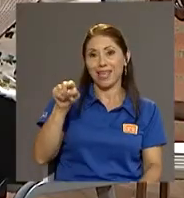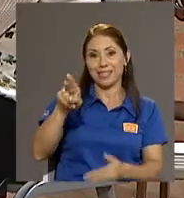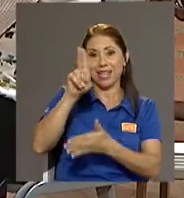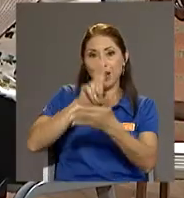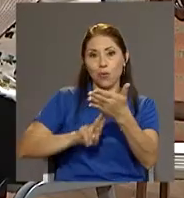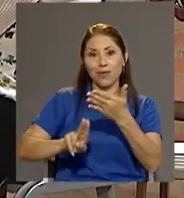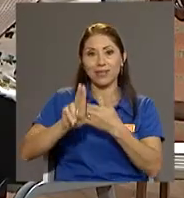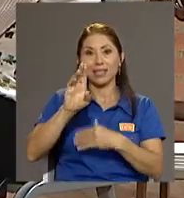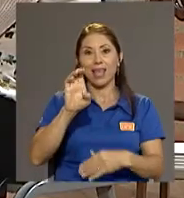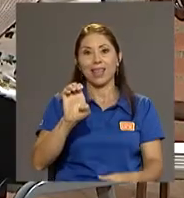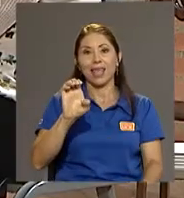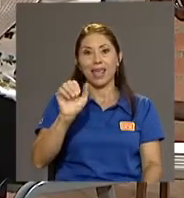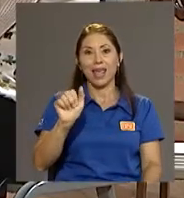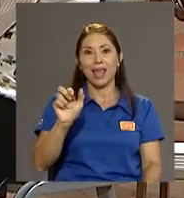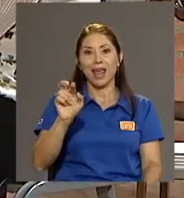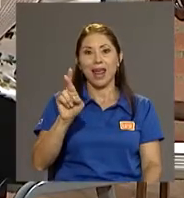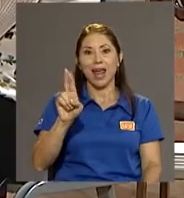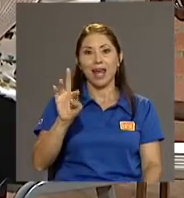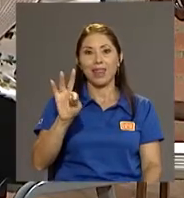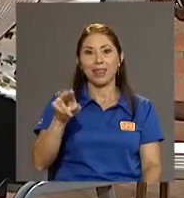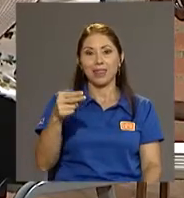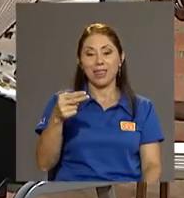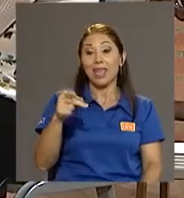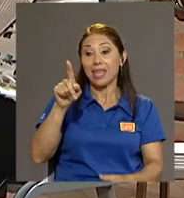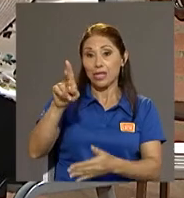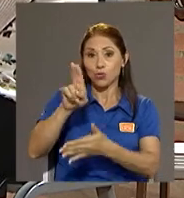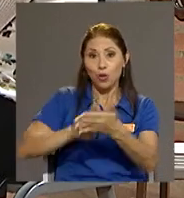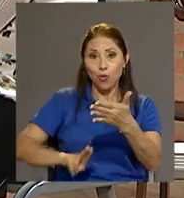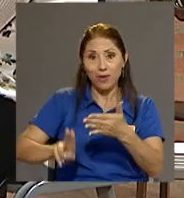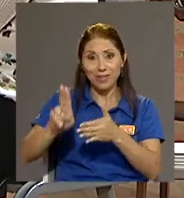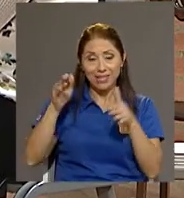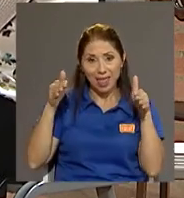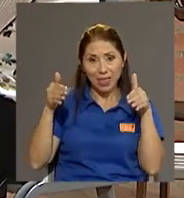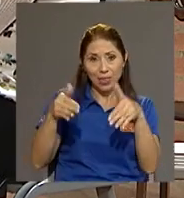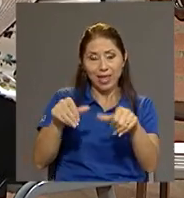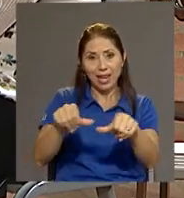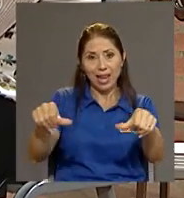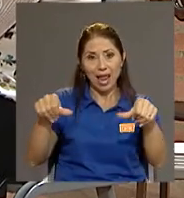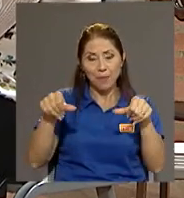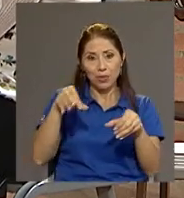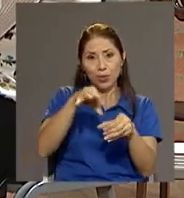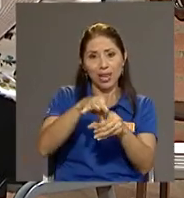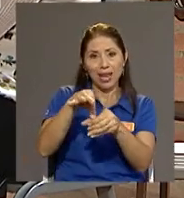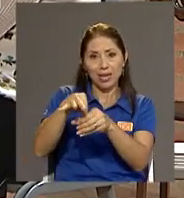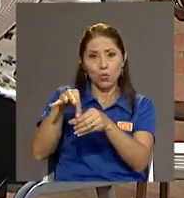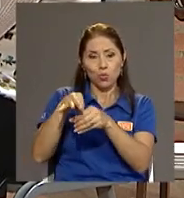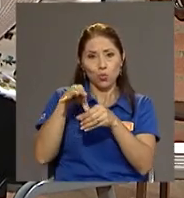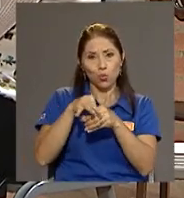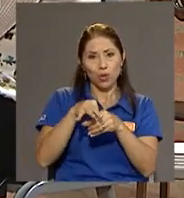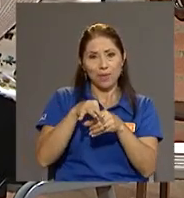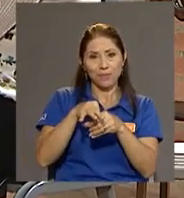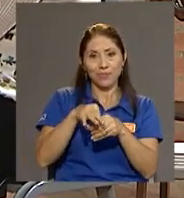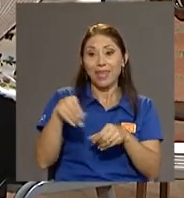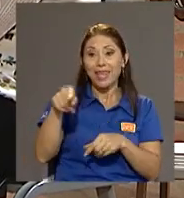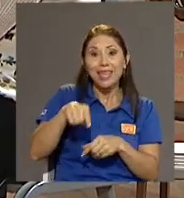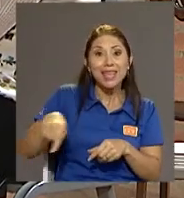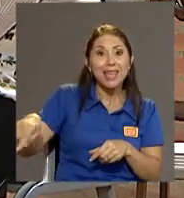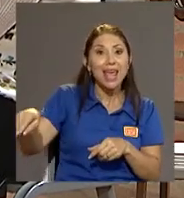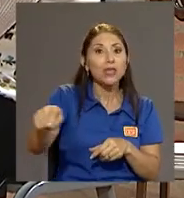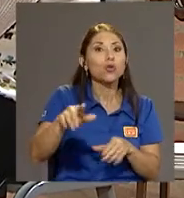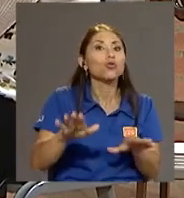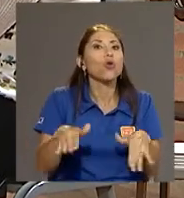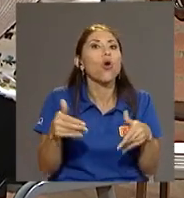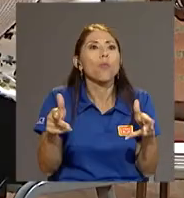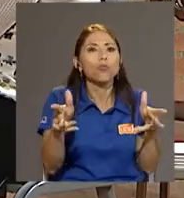ámbito de la agricultura, y ellos, el proceso de captación de los